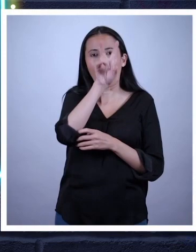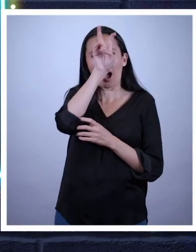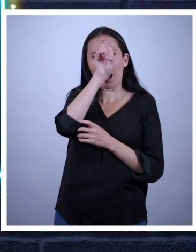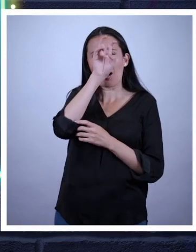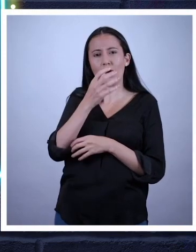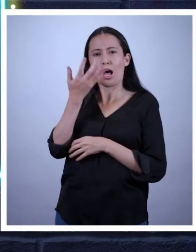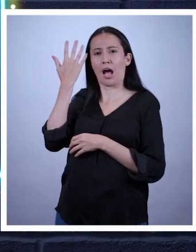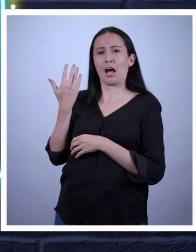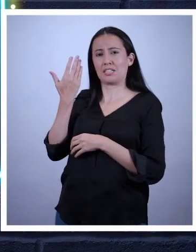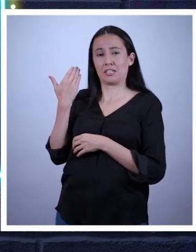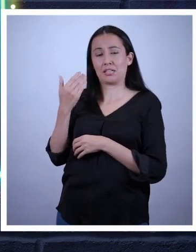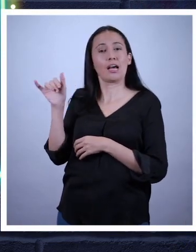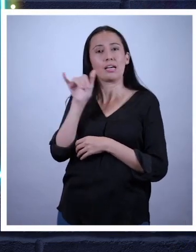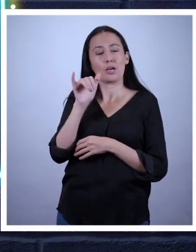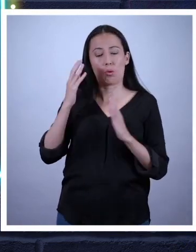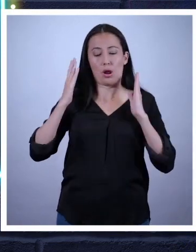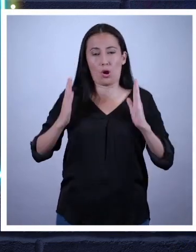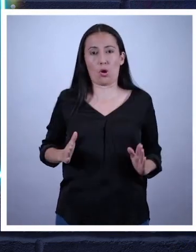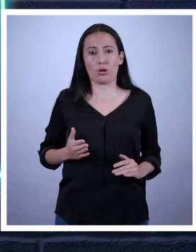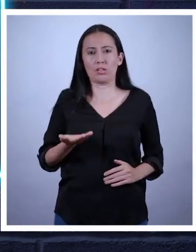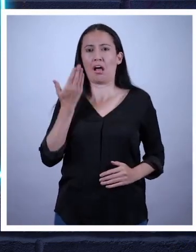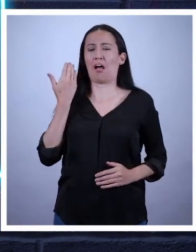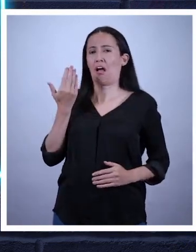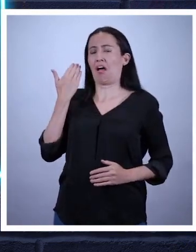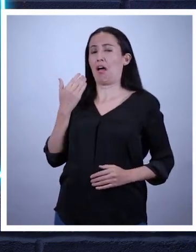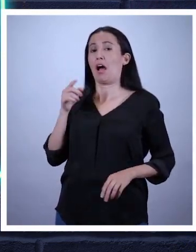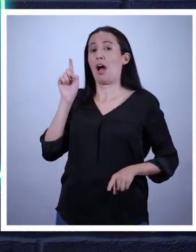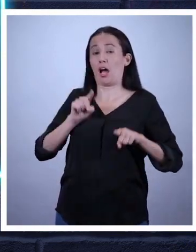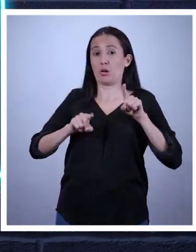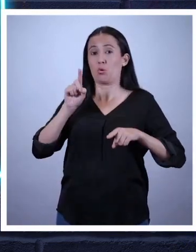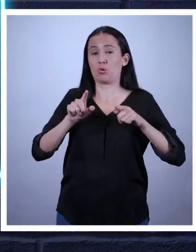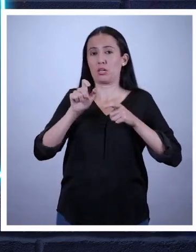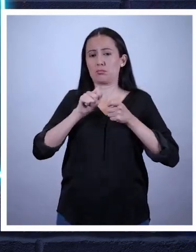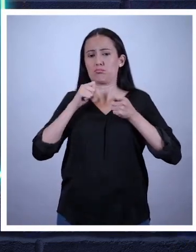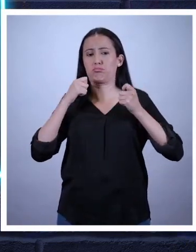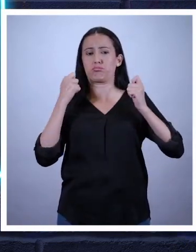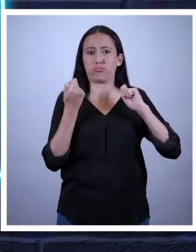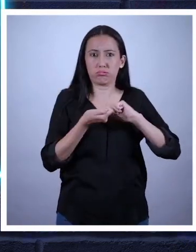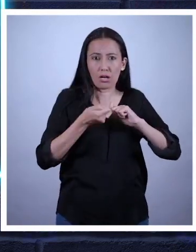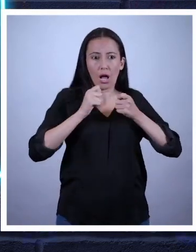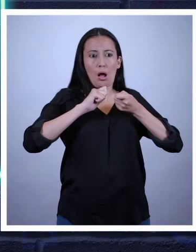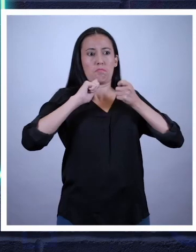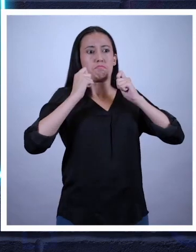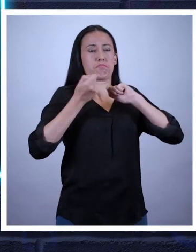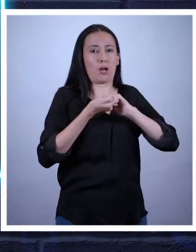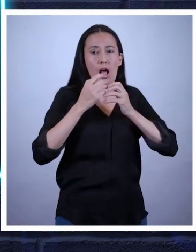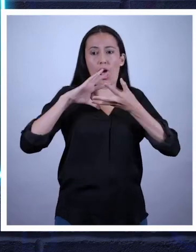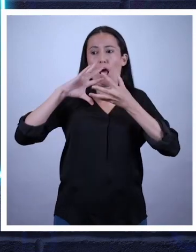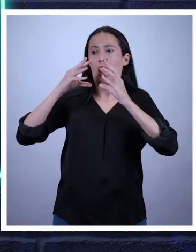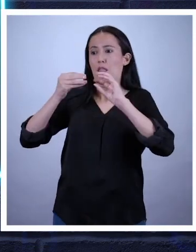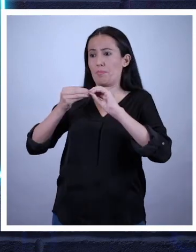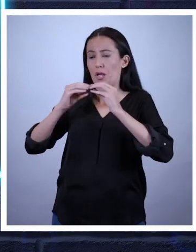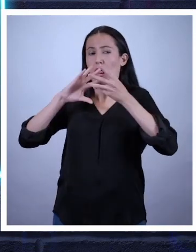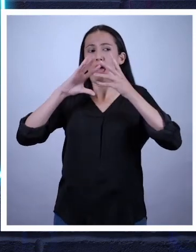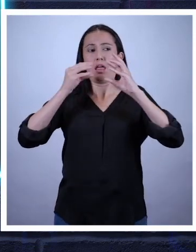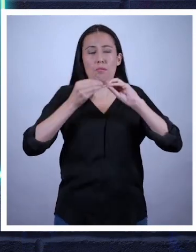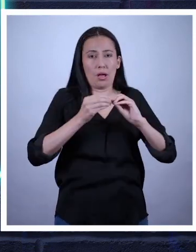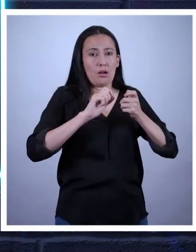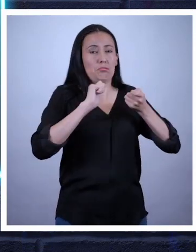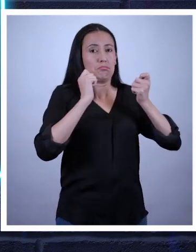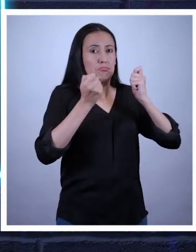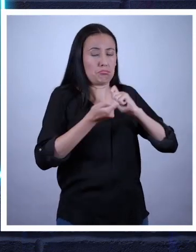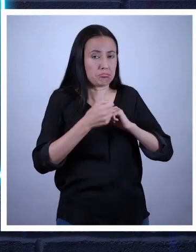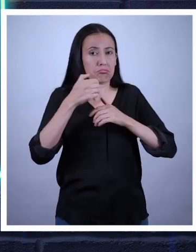nuestro querido Benito, nuestros primeros ancestros primates tuvieron positivas mutaciones que permitieron que se adaptaran mejor a sus